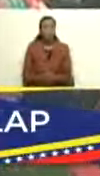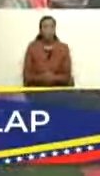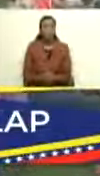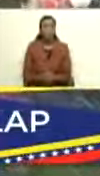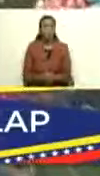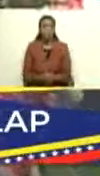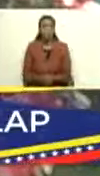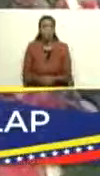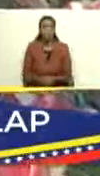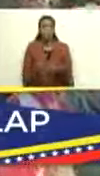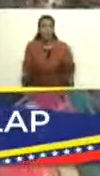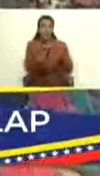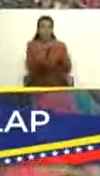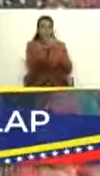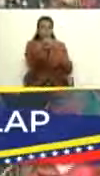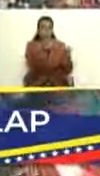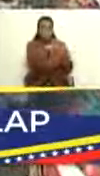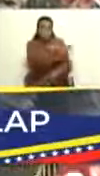Y ellos ganaron.